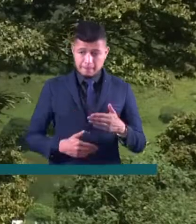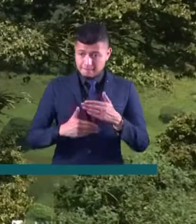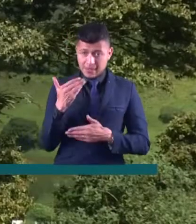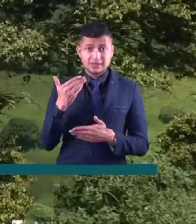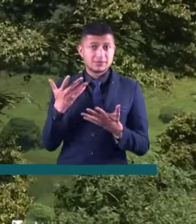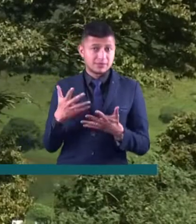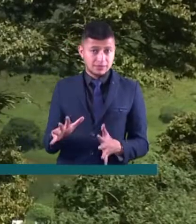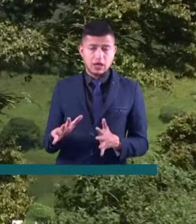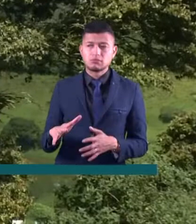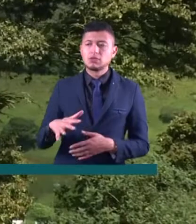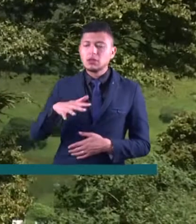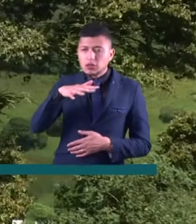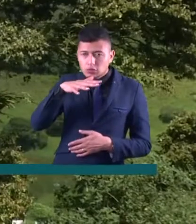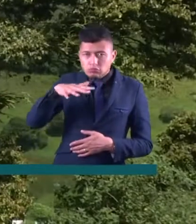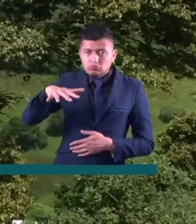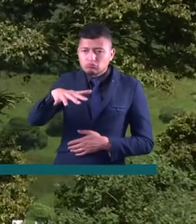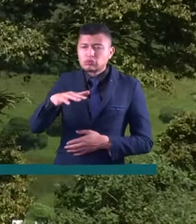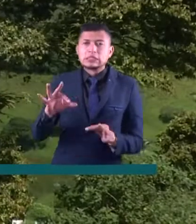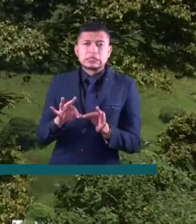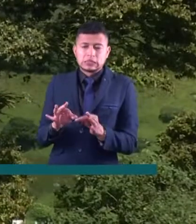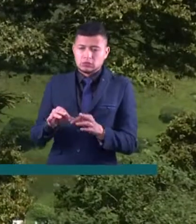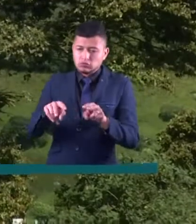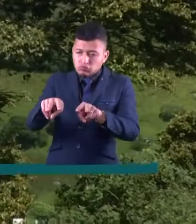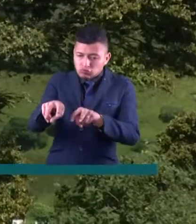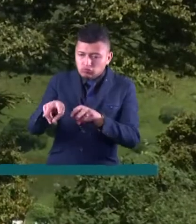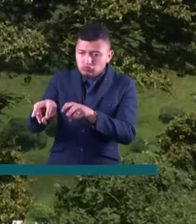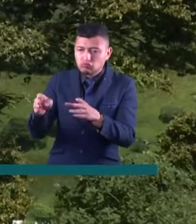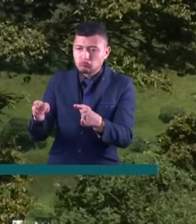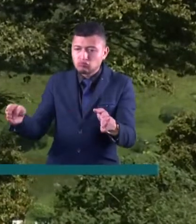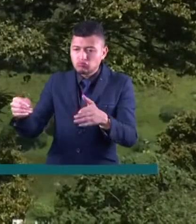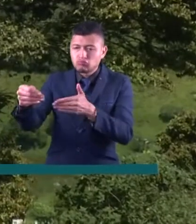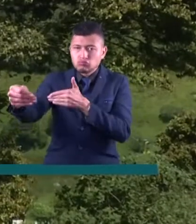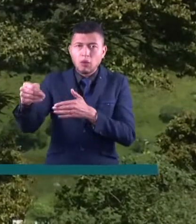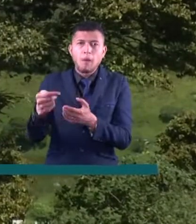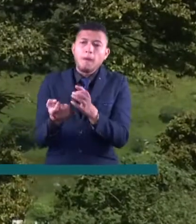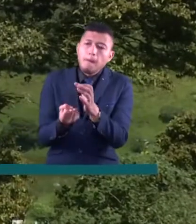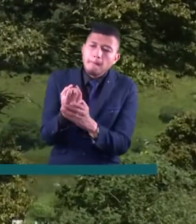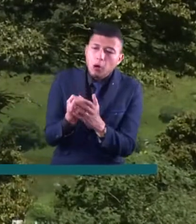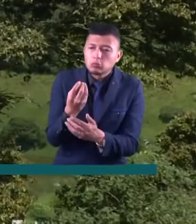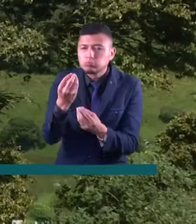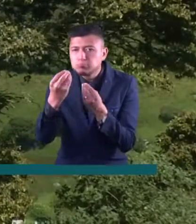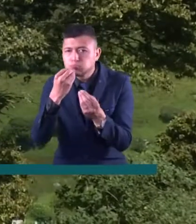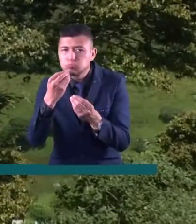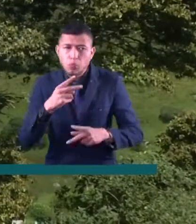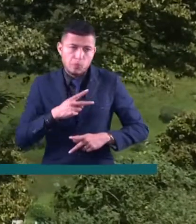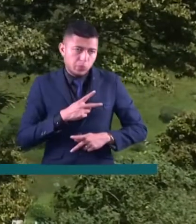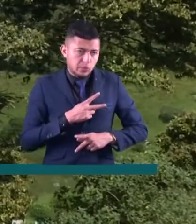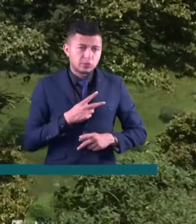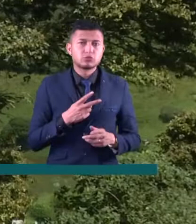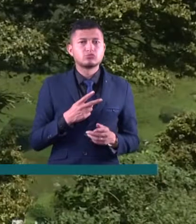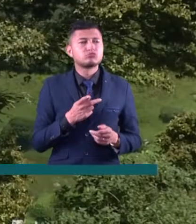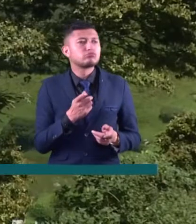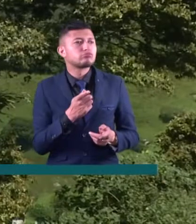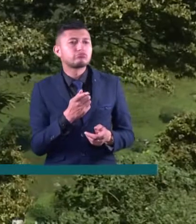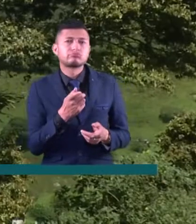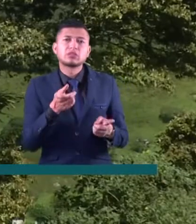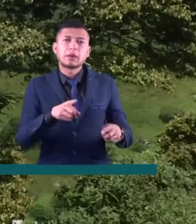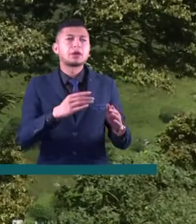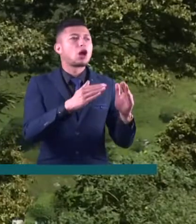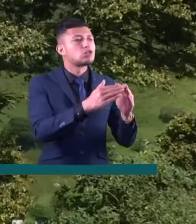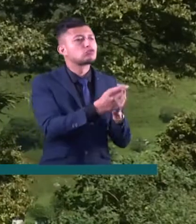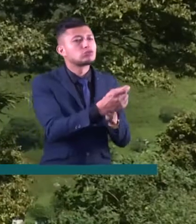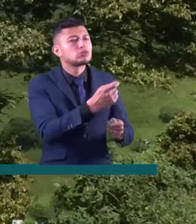Comenzamos a básicamente con una huerta orgánica, donde comenzamos a producir nuestros propios alimentos,